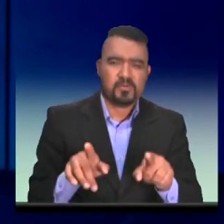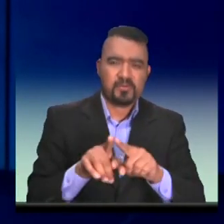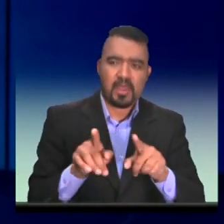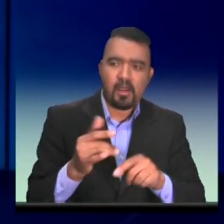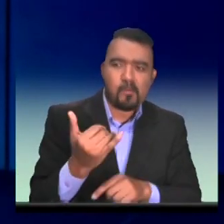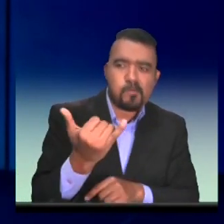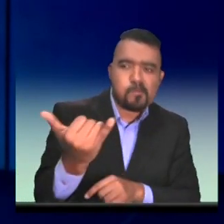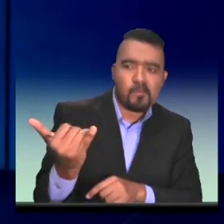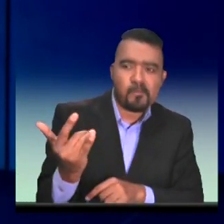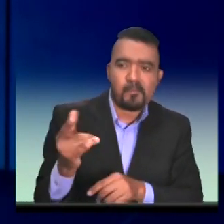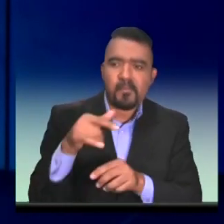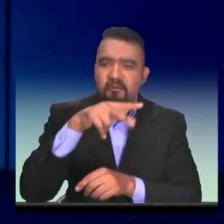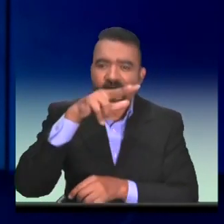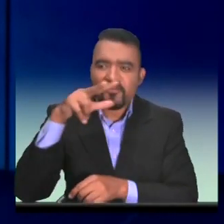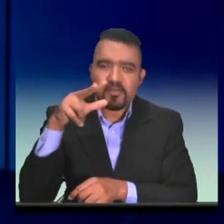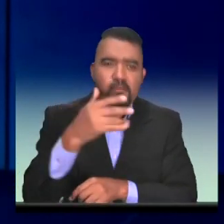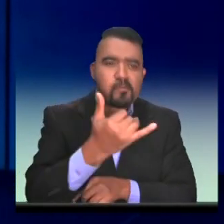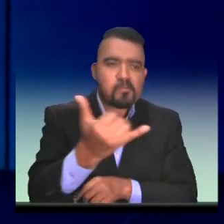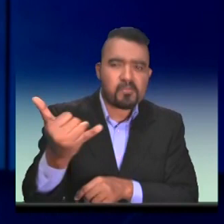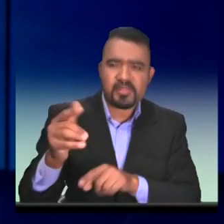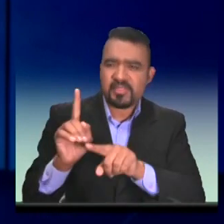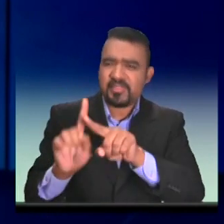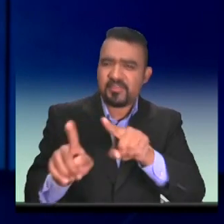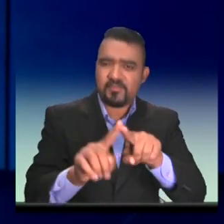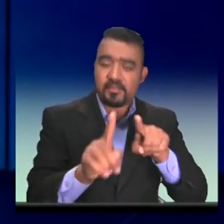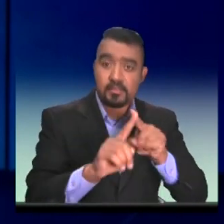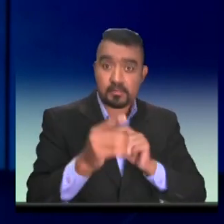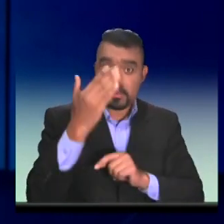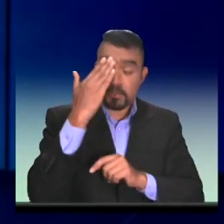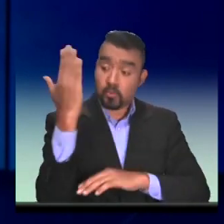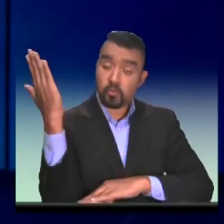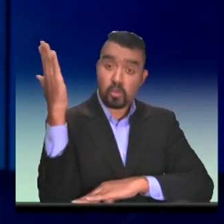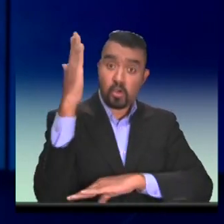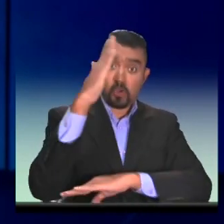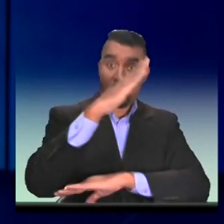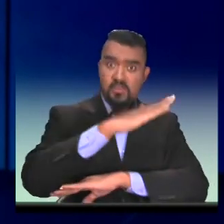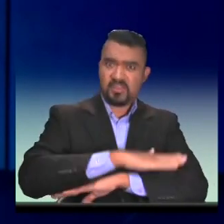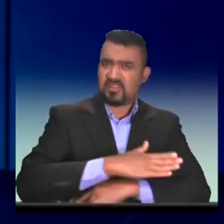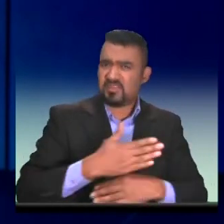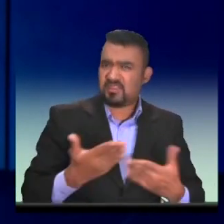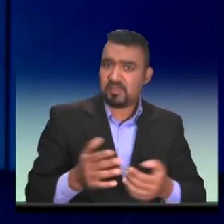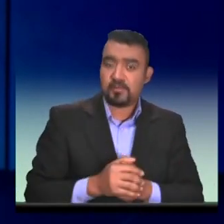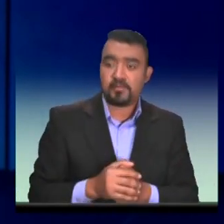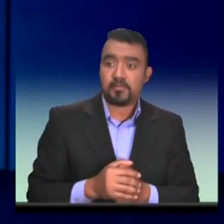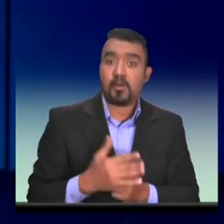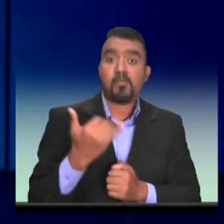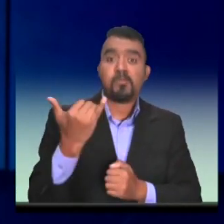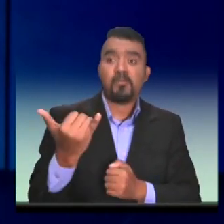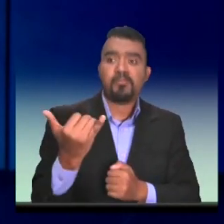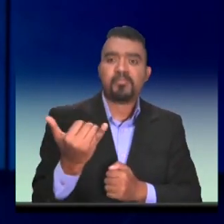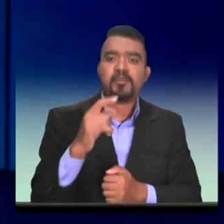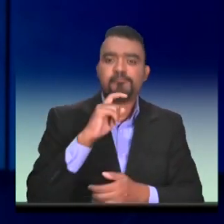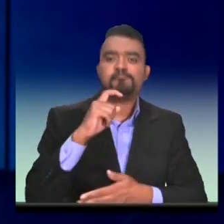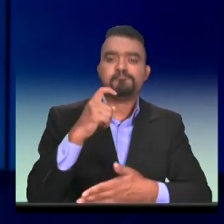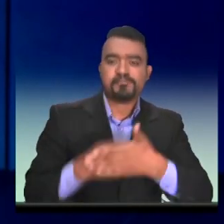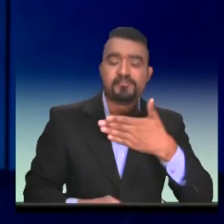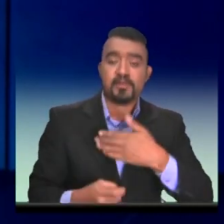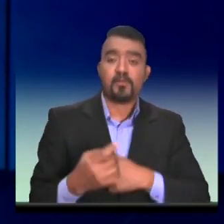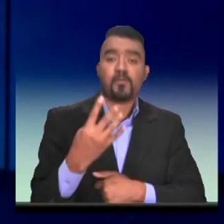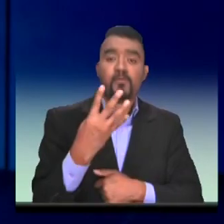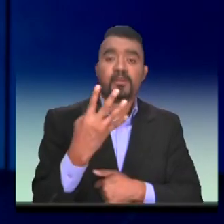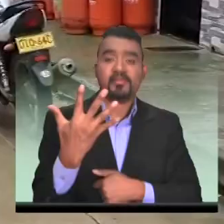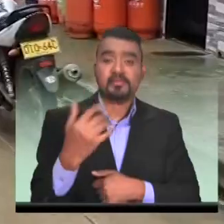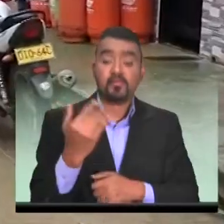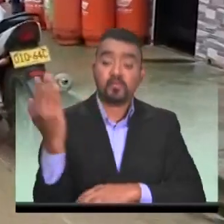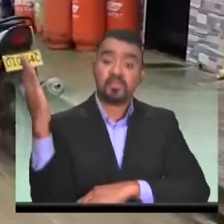diferentes corregimientos y veredas escuchen en tan sólo un día se realizaron más de 45 órdenes de comparendo